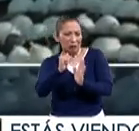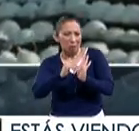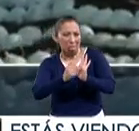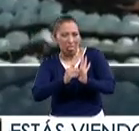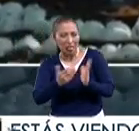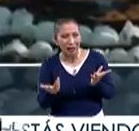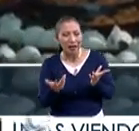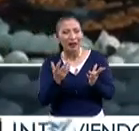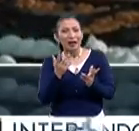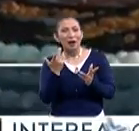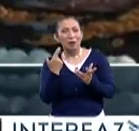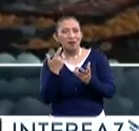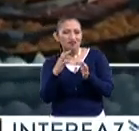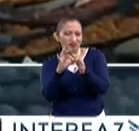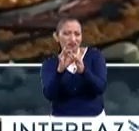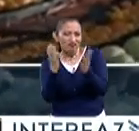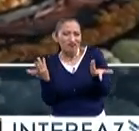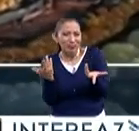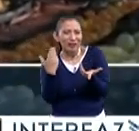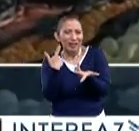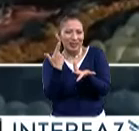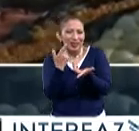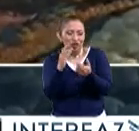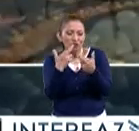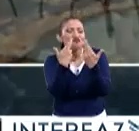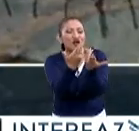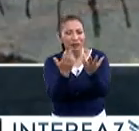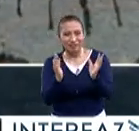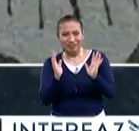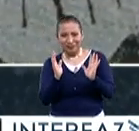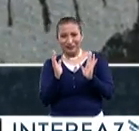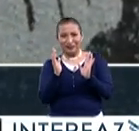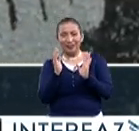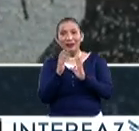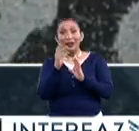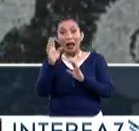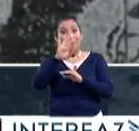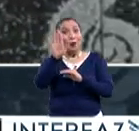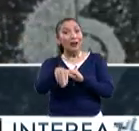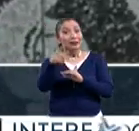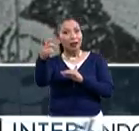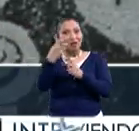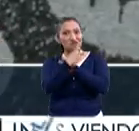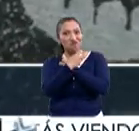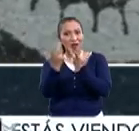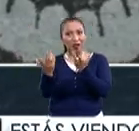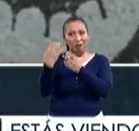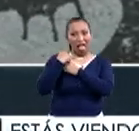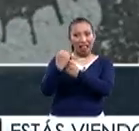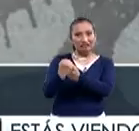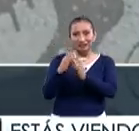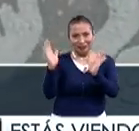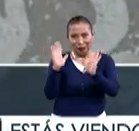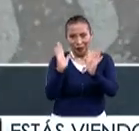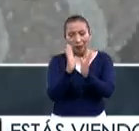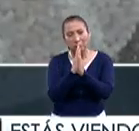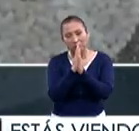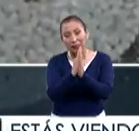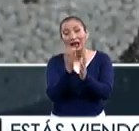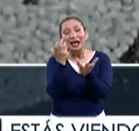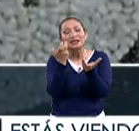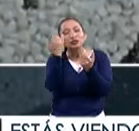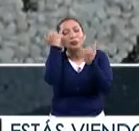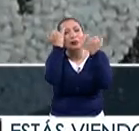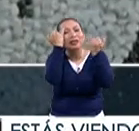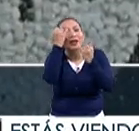vamos a hacer cuates, ¿no? Y entonces negociemos. Y entonces es una